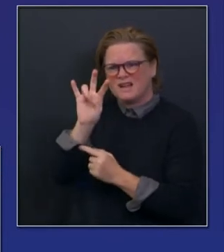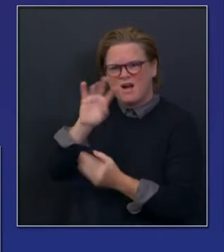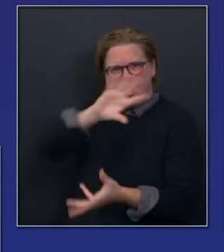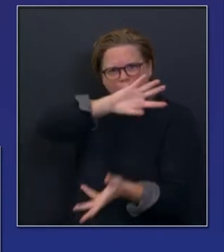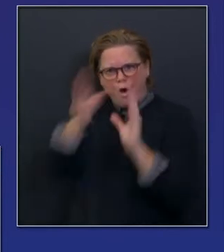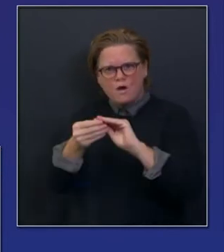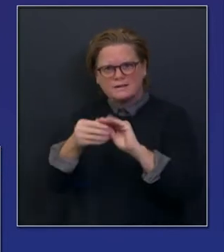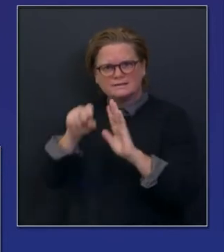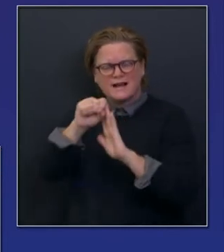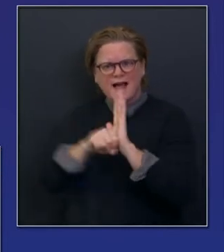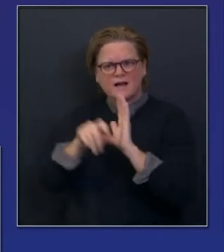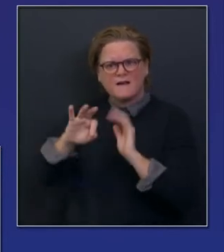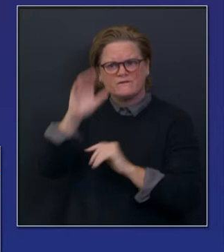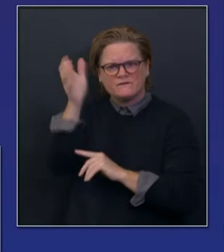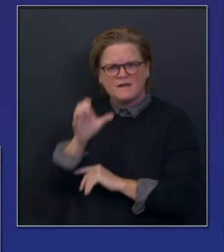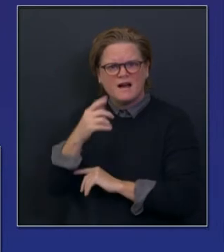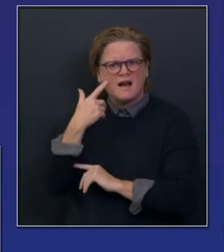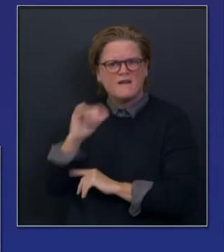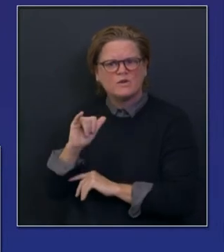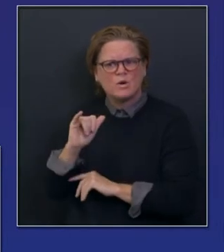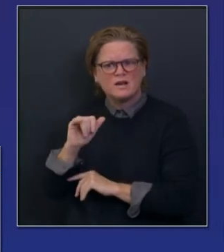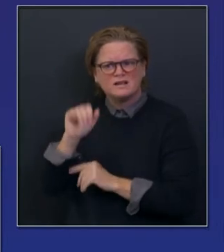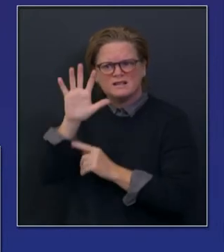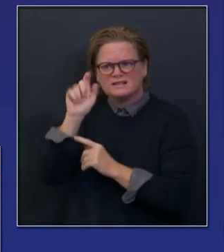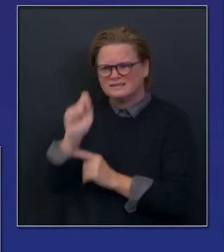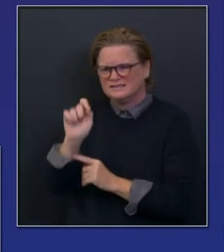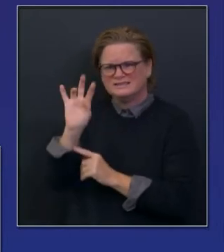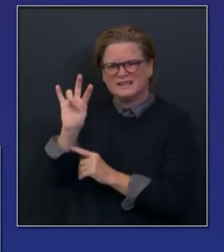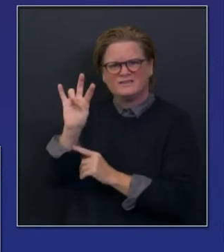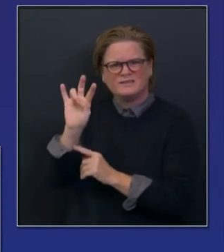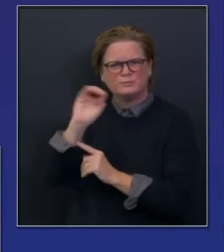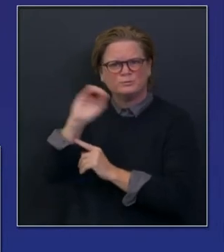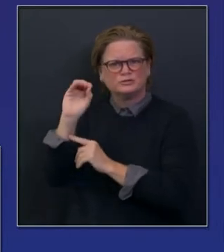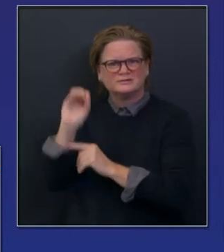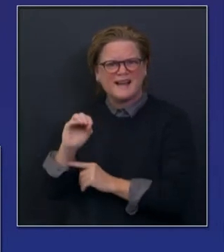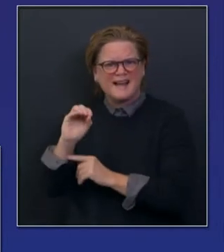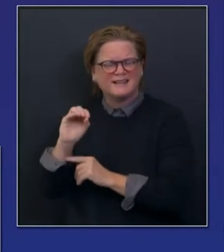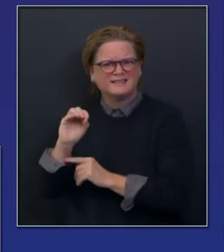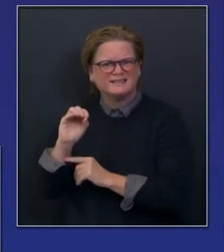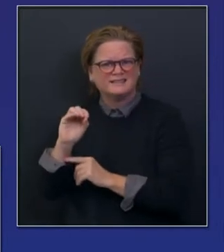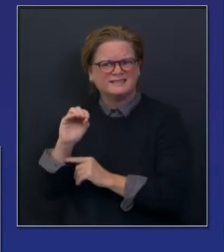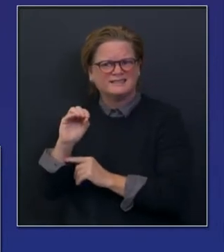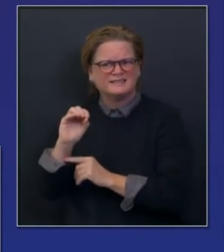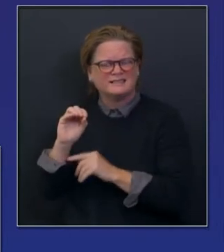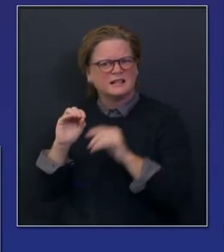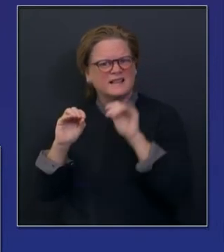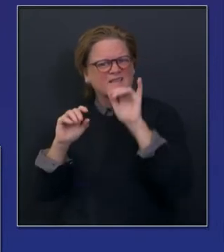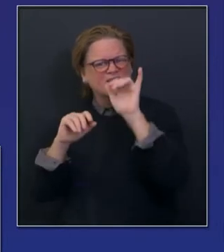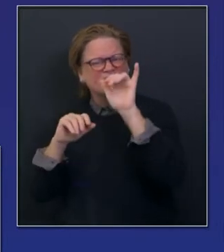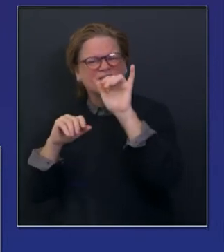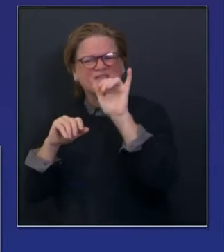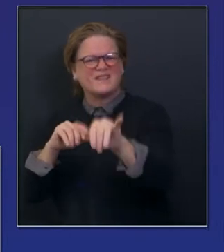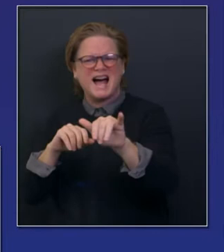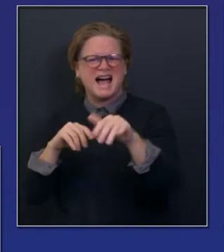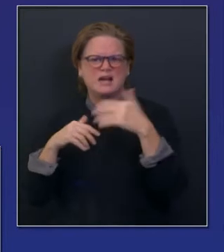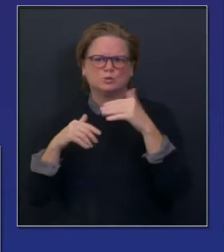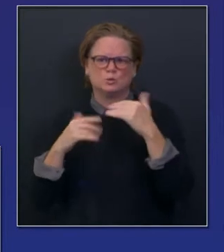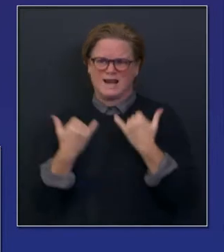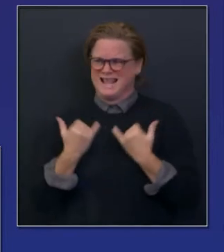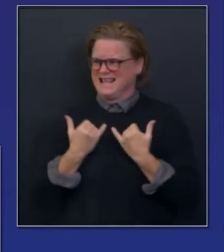es 5.7%, índice de hospitalización. Se ve la luz al extremo del túnel, pero seguimos en el